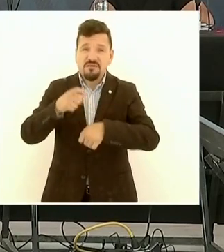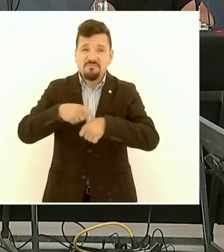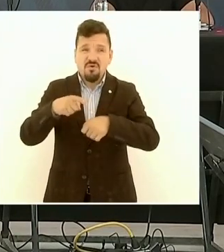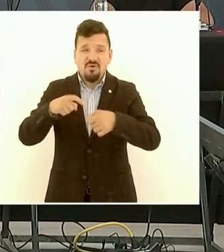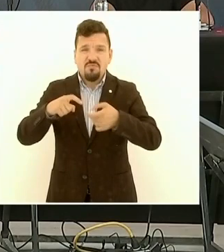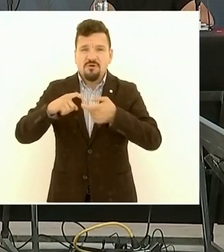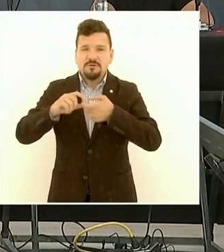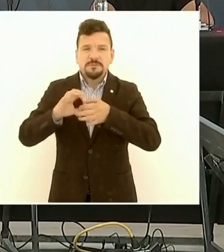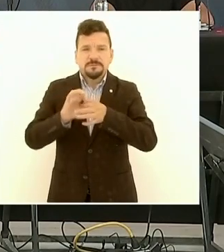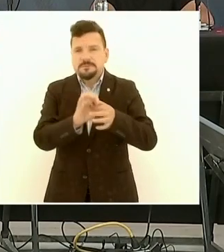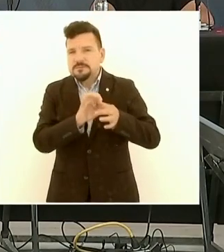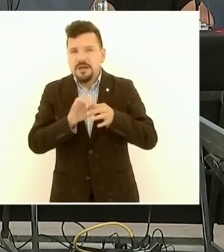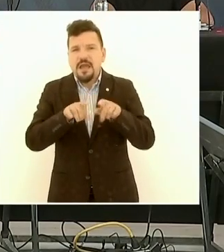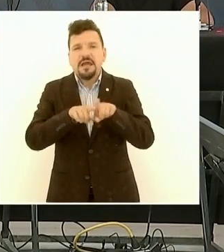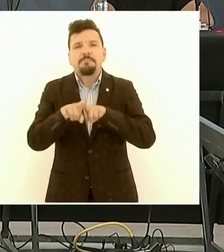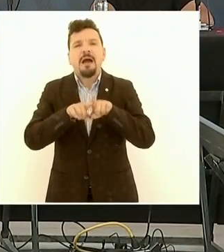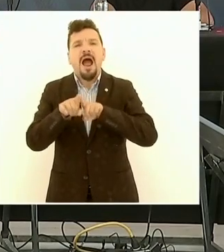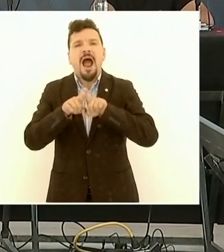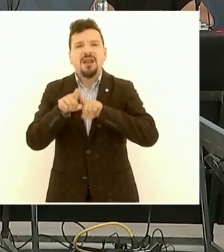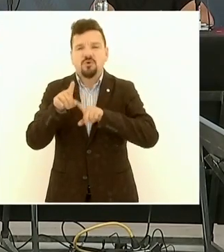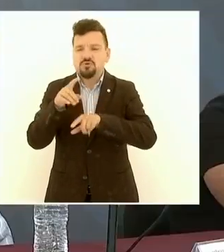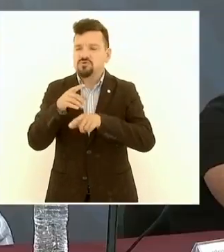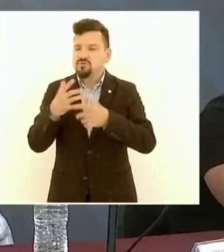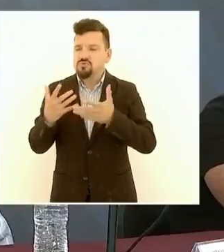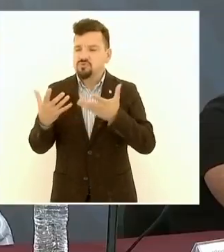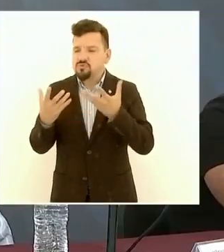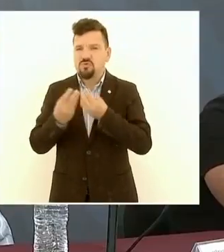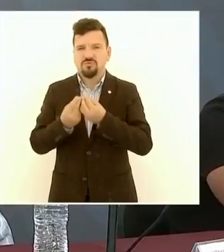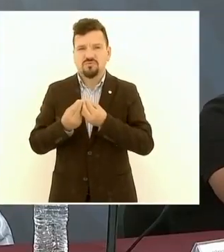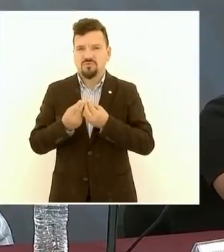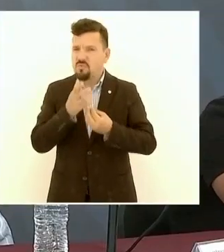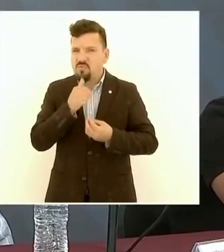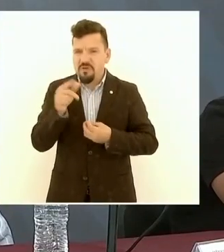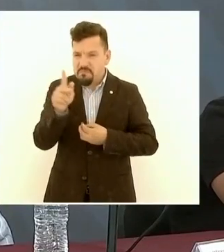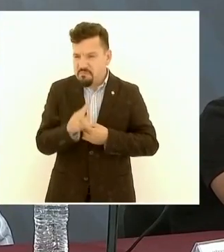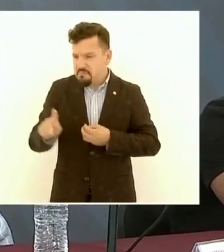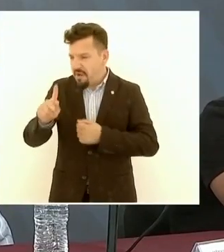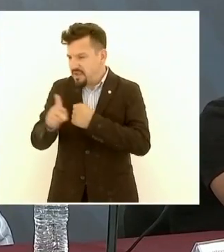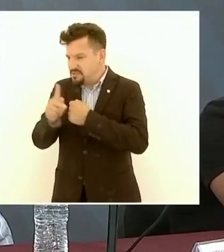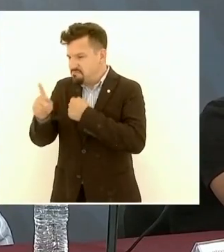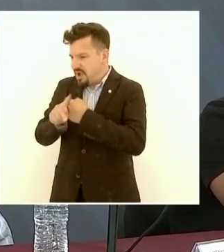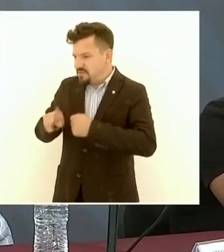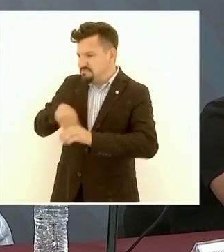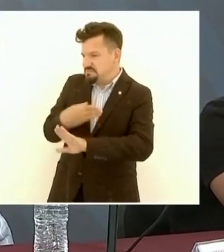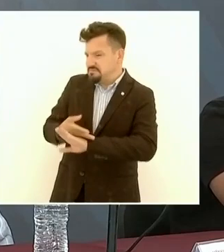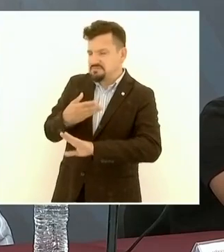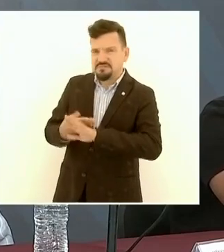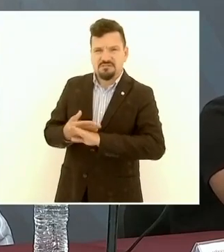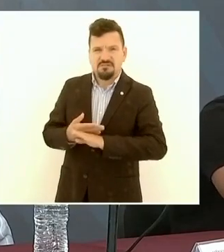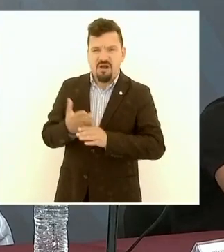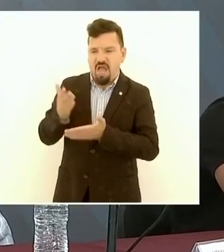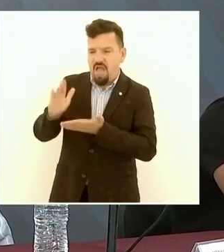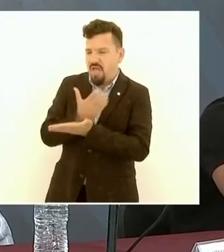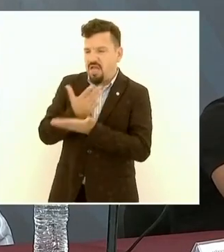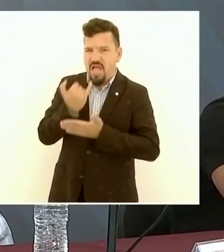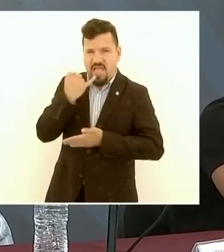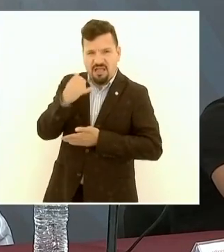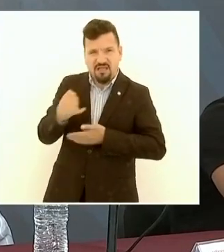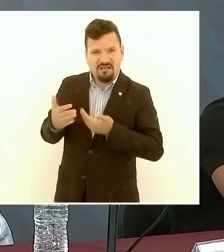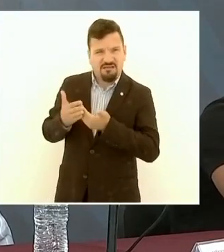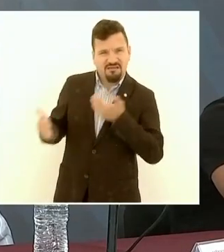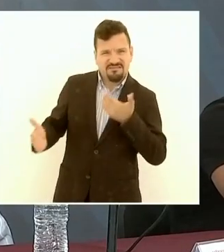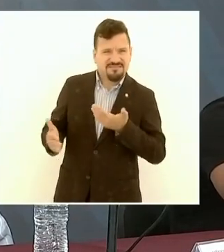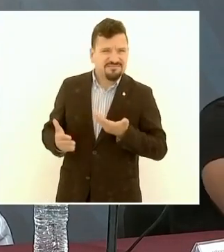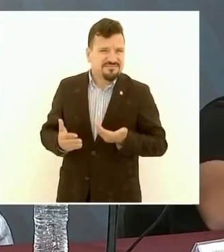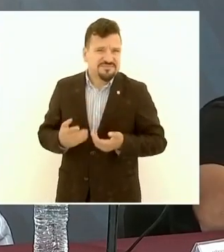pueblos, que no se gana nada con la división y